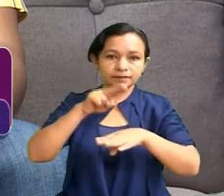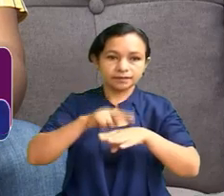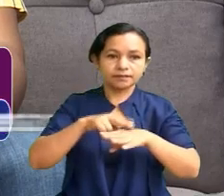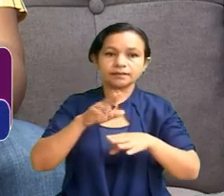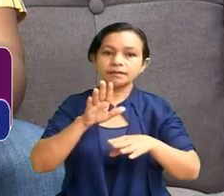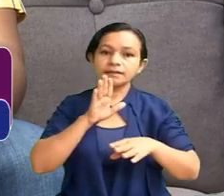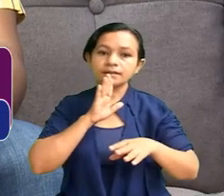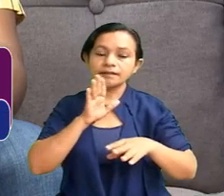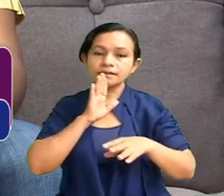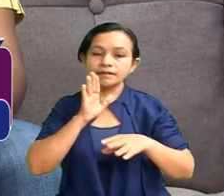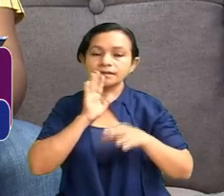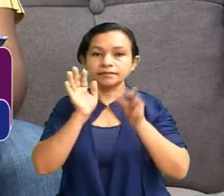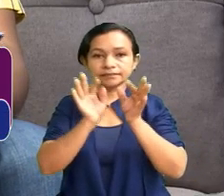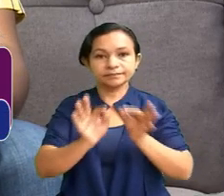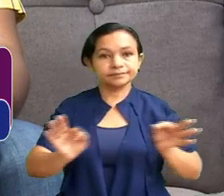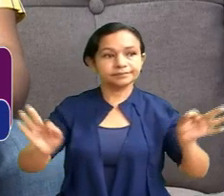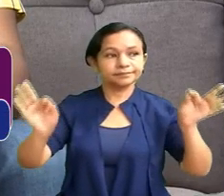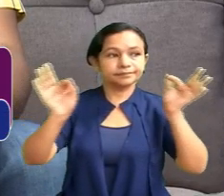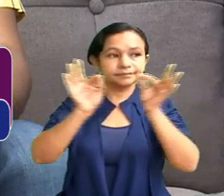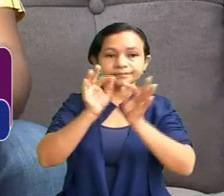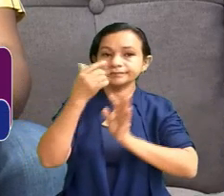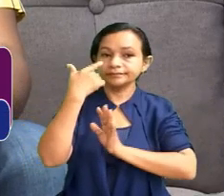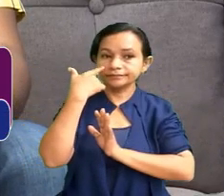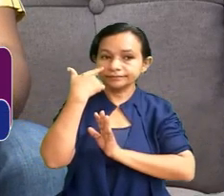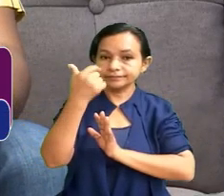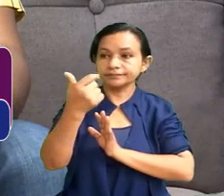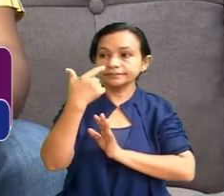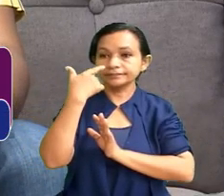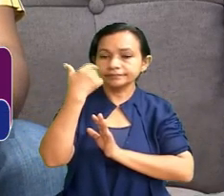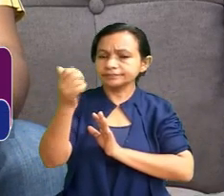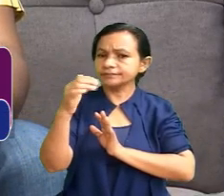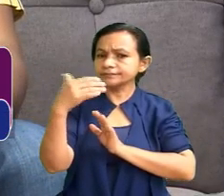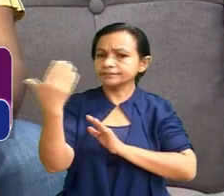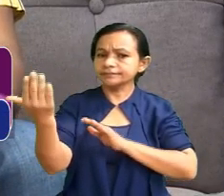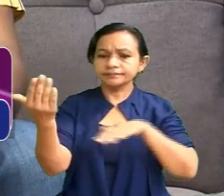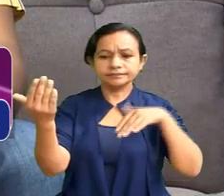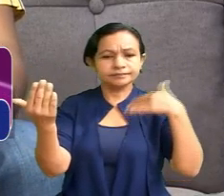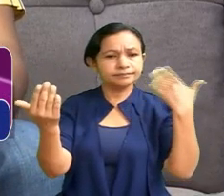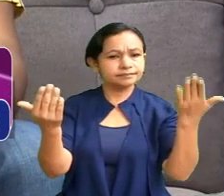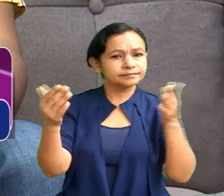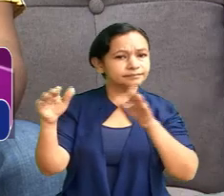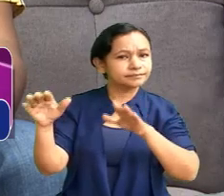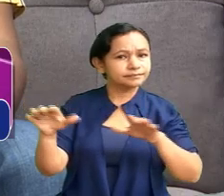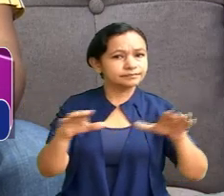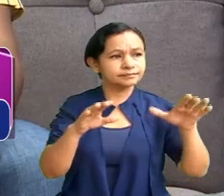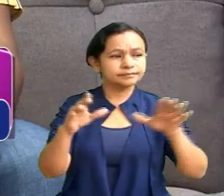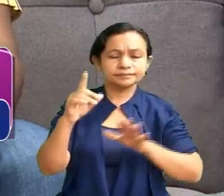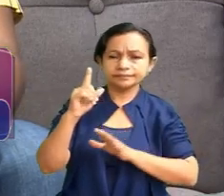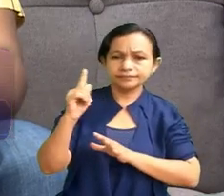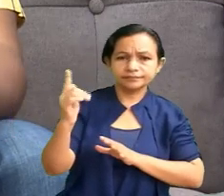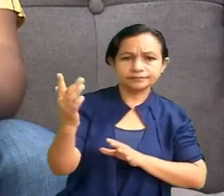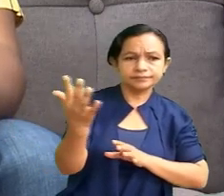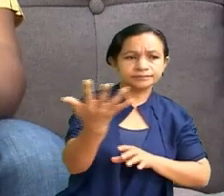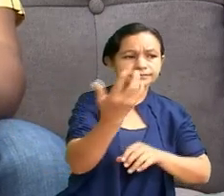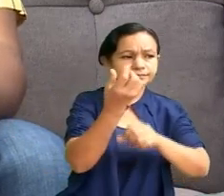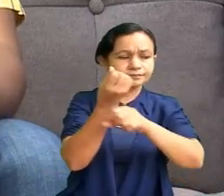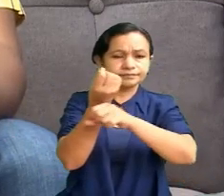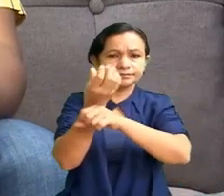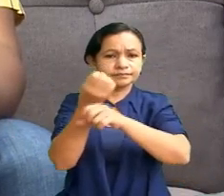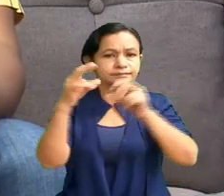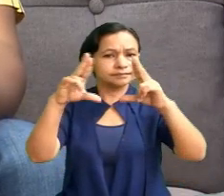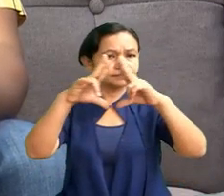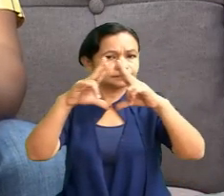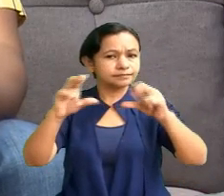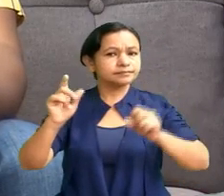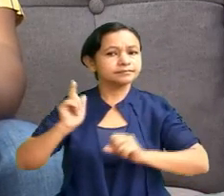conversación muy interesante ya que estamos conociendo cuáles son las acciones que emprenderán todas las alcaldías de nuestro país para